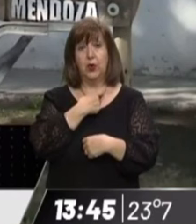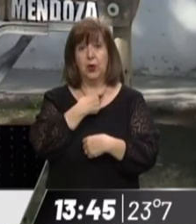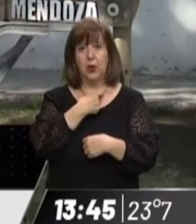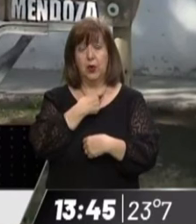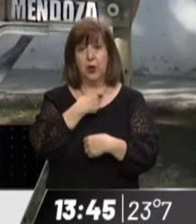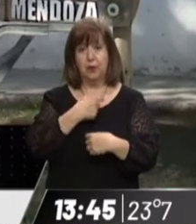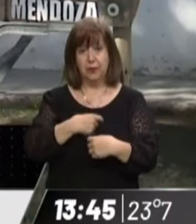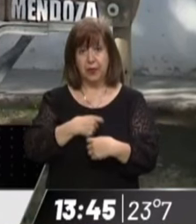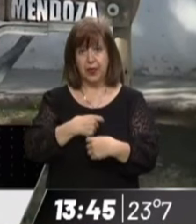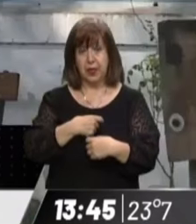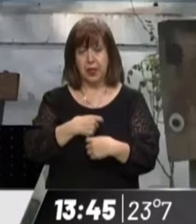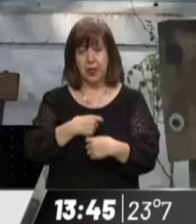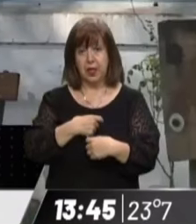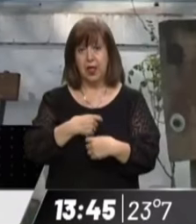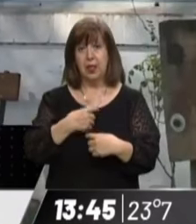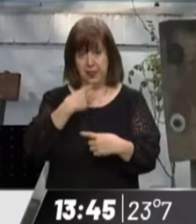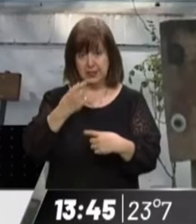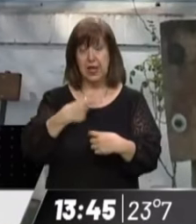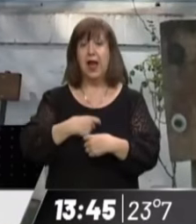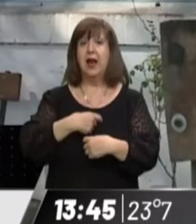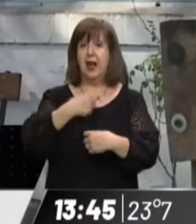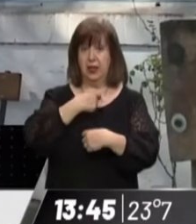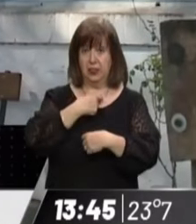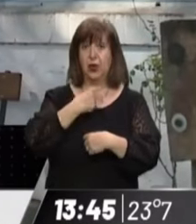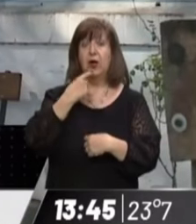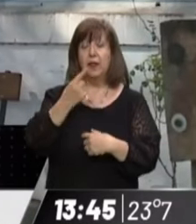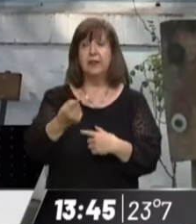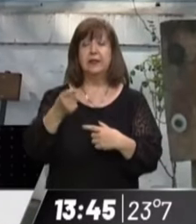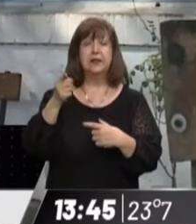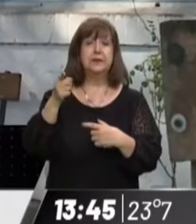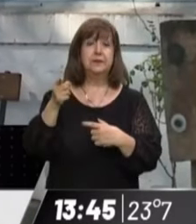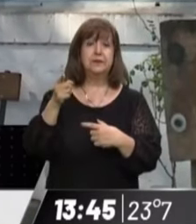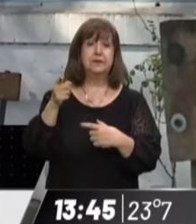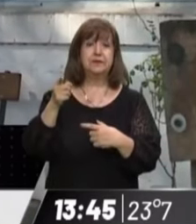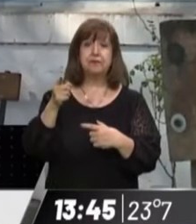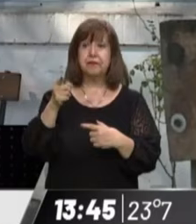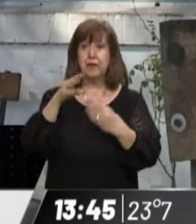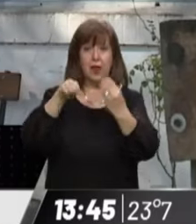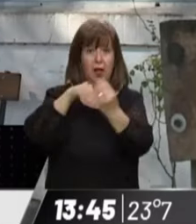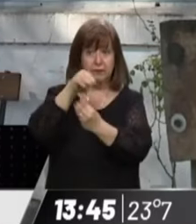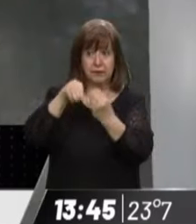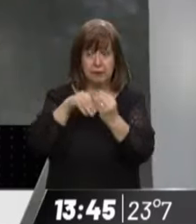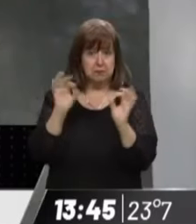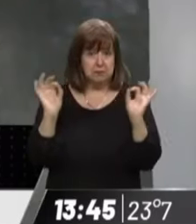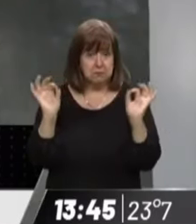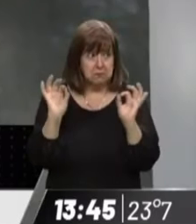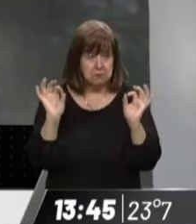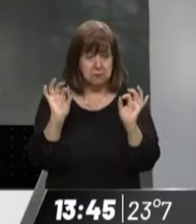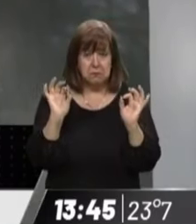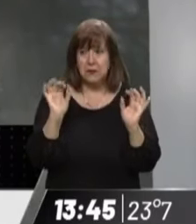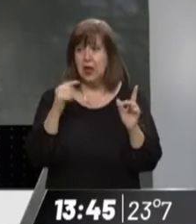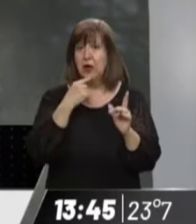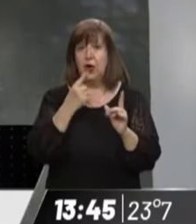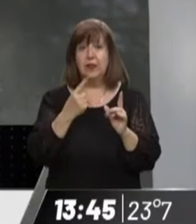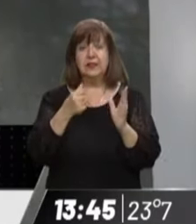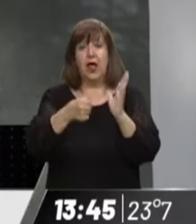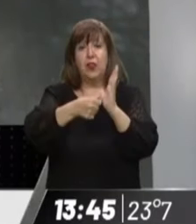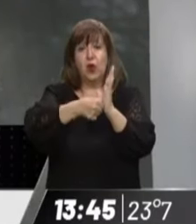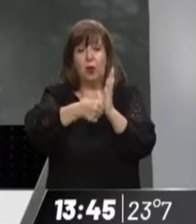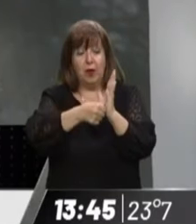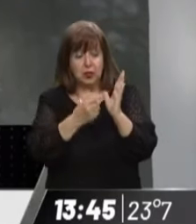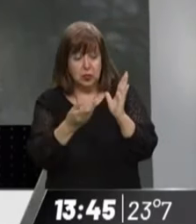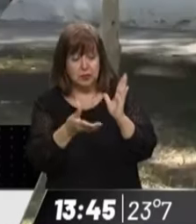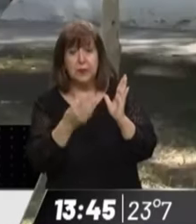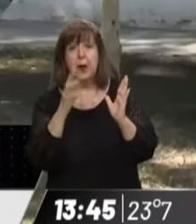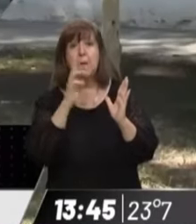Dale. Los tomo. Sí, bueno, los tomaba justamente con esto, de decirles que no había ningún tipo de identidad todavía